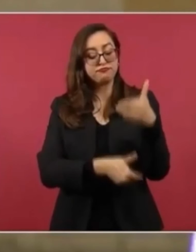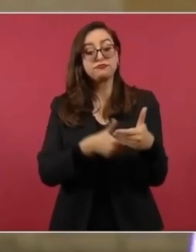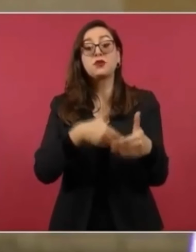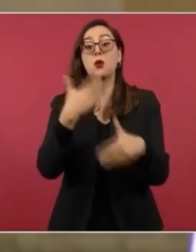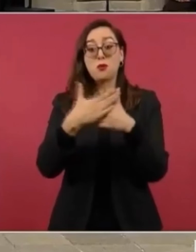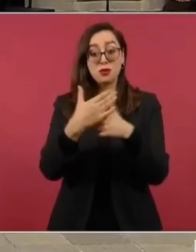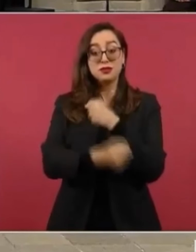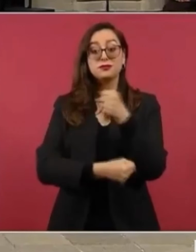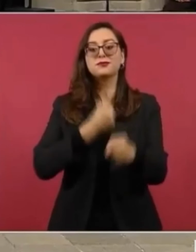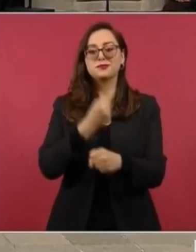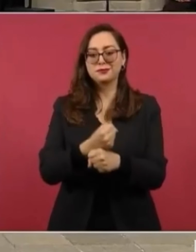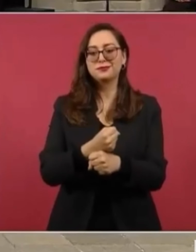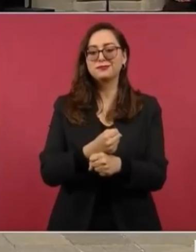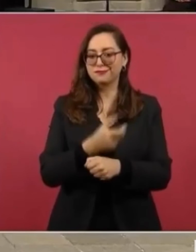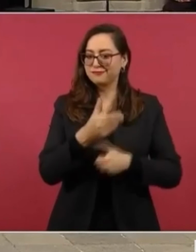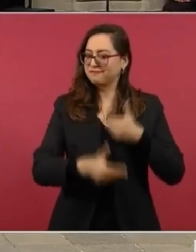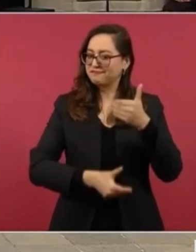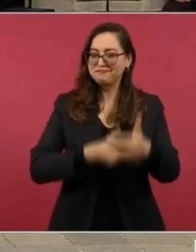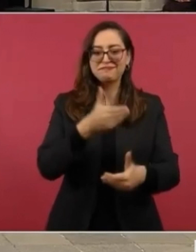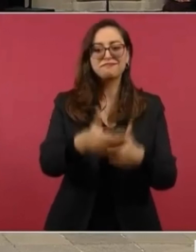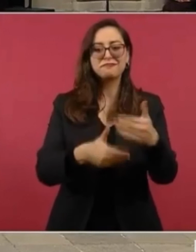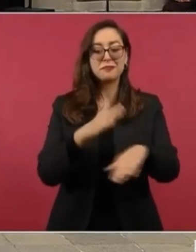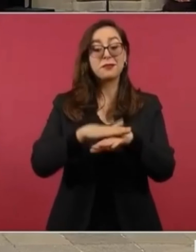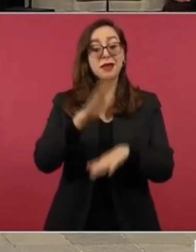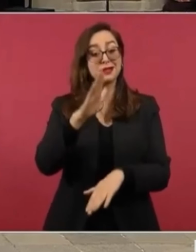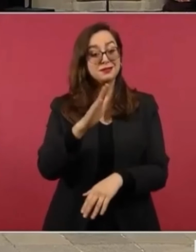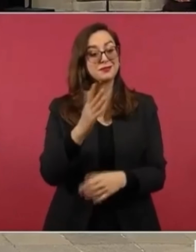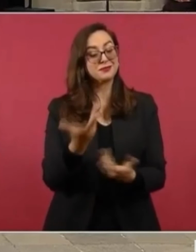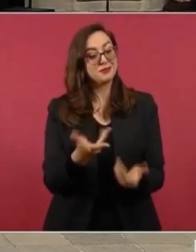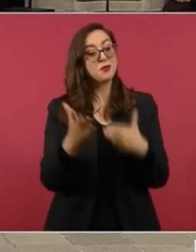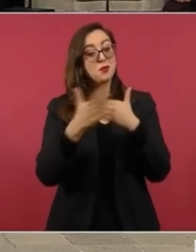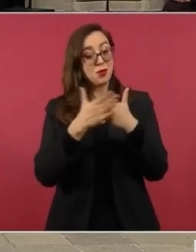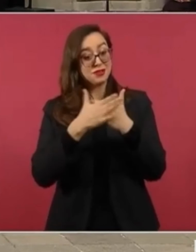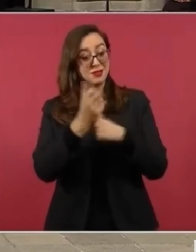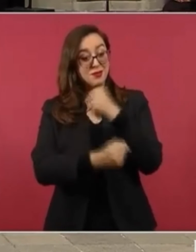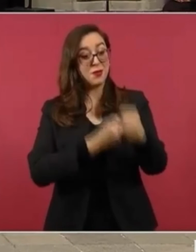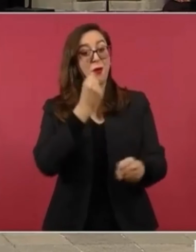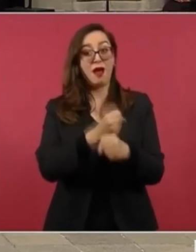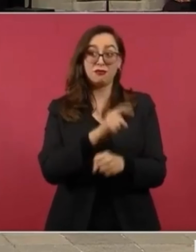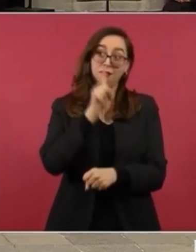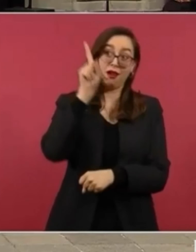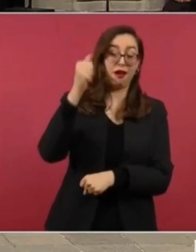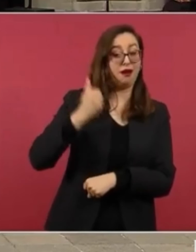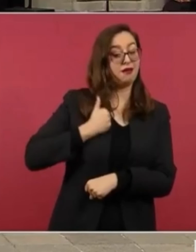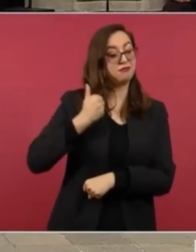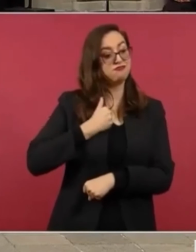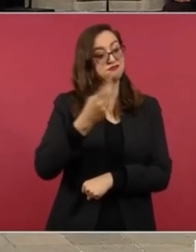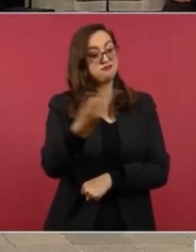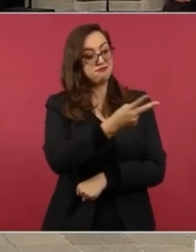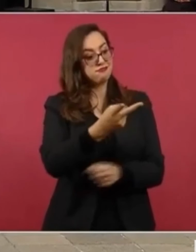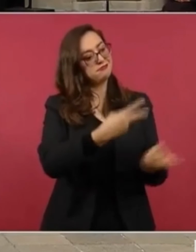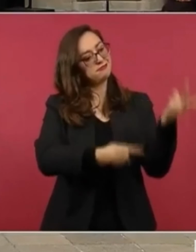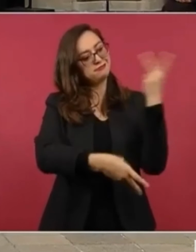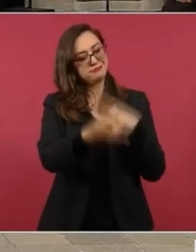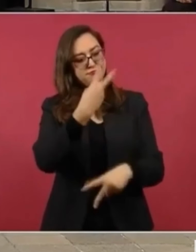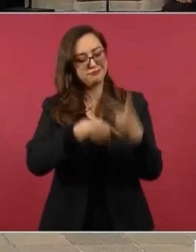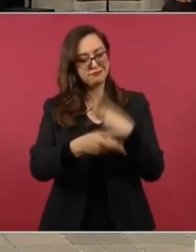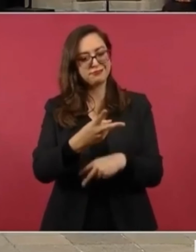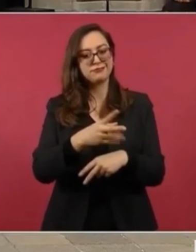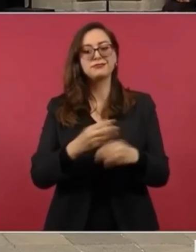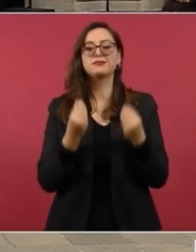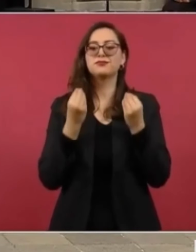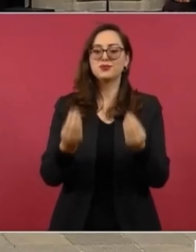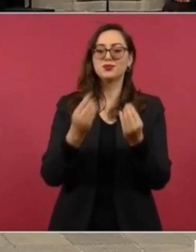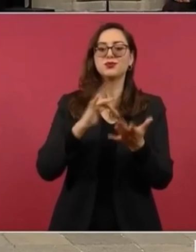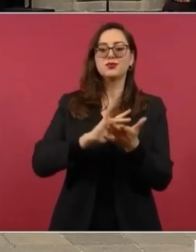año y espero con interés recibirlos a ambos en Canadá para la próxima cumbre de líderes de América del Norte.